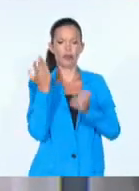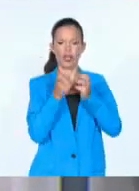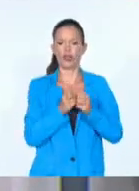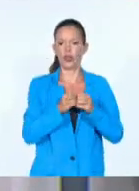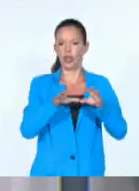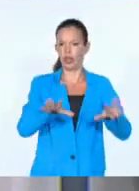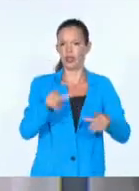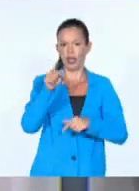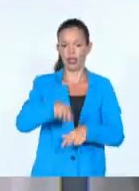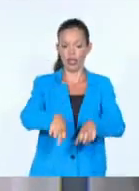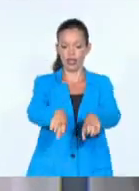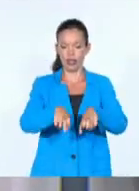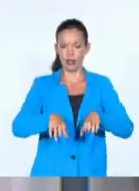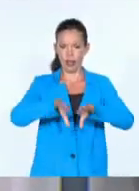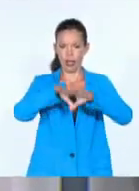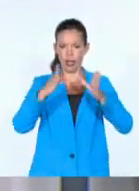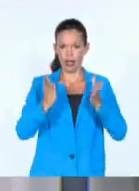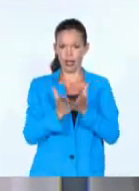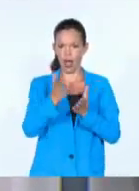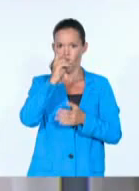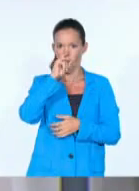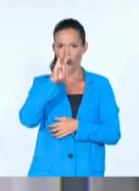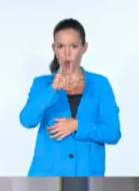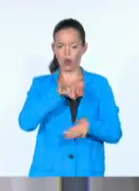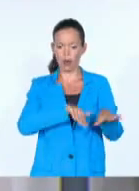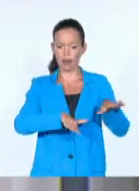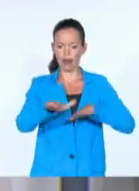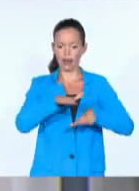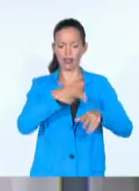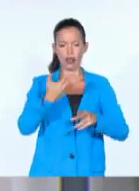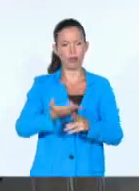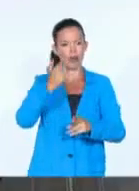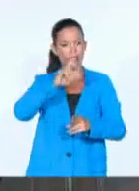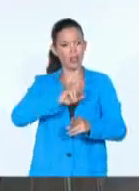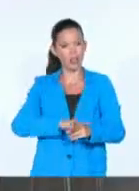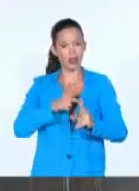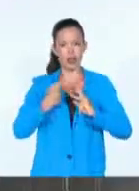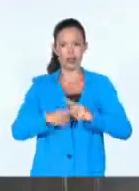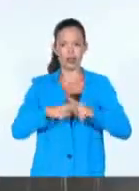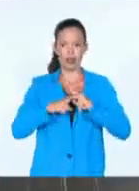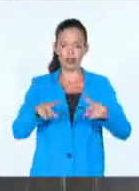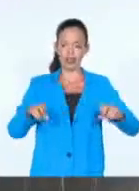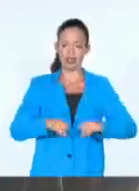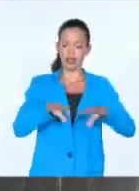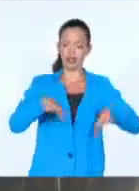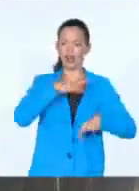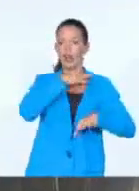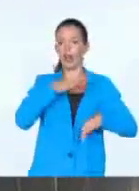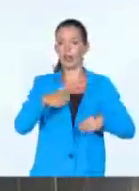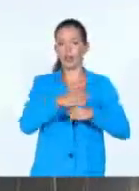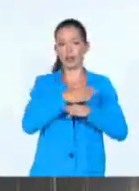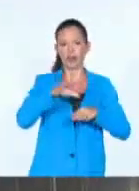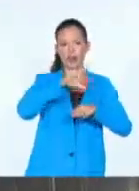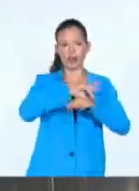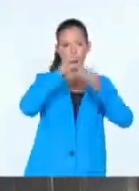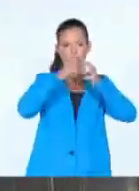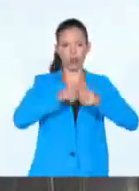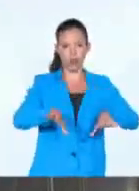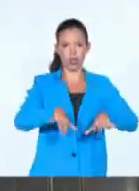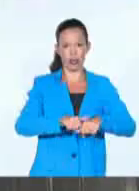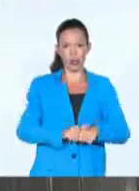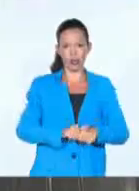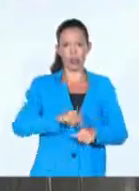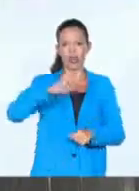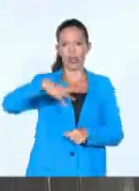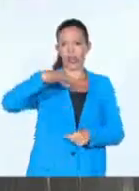Naciones Unidas sobre preparación, prevención y respuesta ante pandemias. En horas de la tarde de este miércoles, en su tercer día de trabajo en Naciones